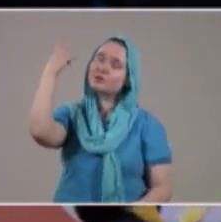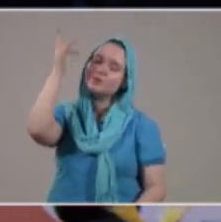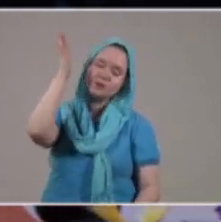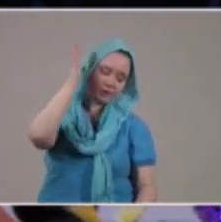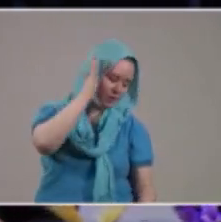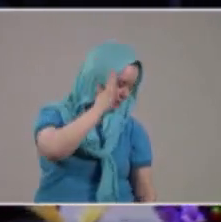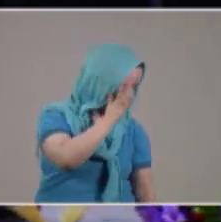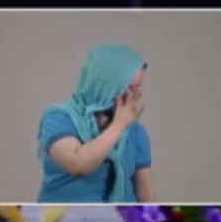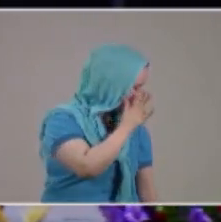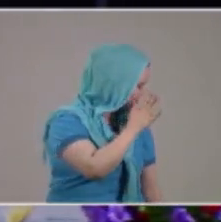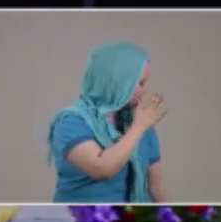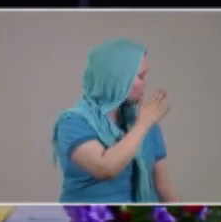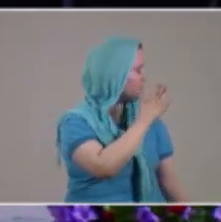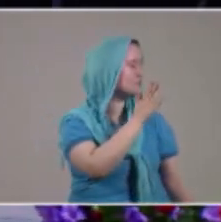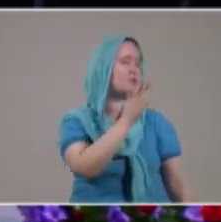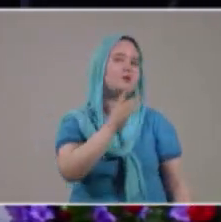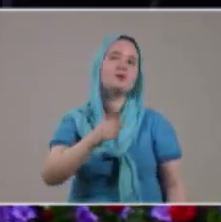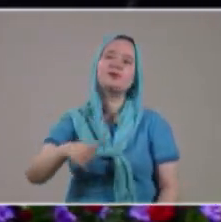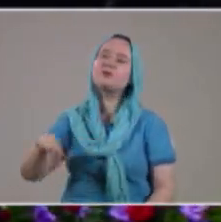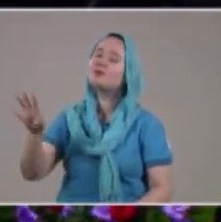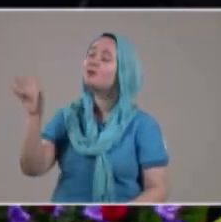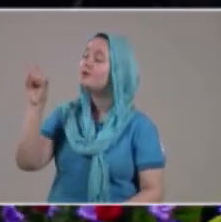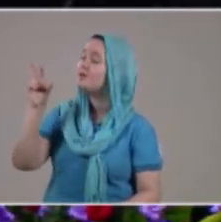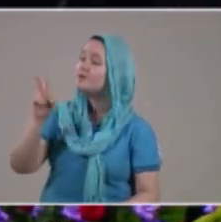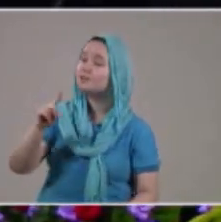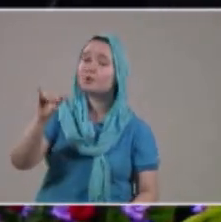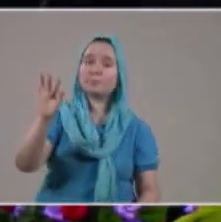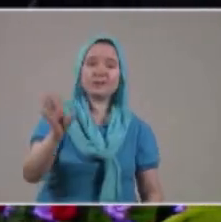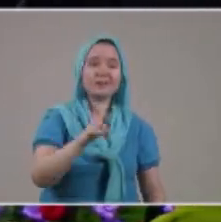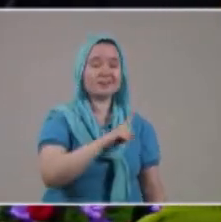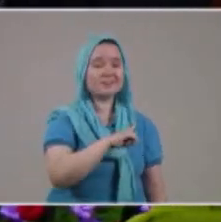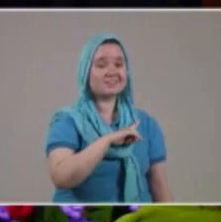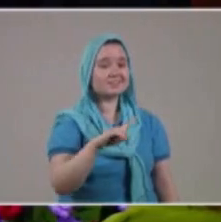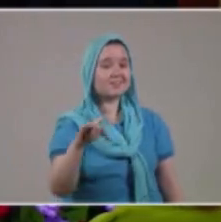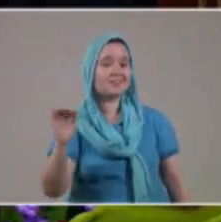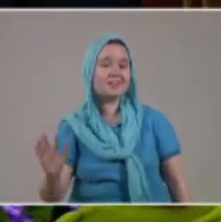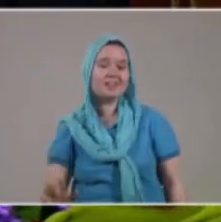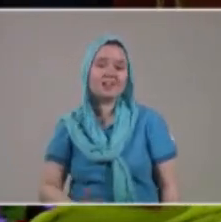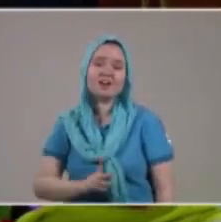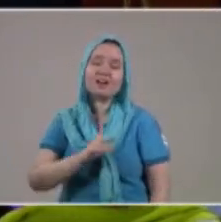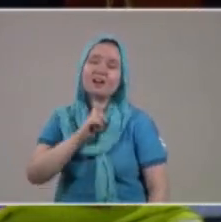A partir de ahí muchas cosas habrán de cambiar en su vida.